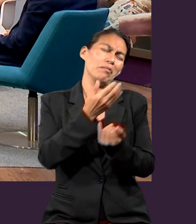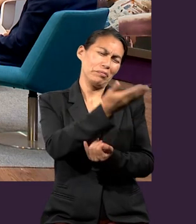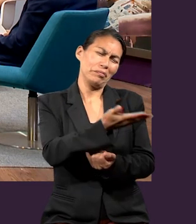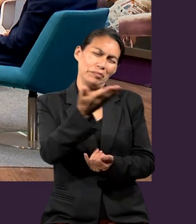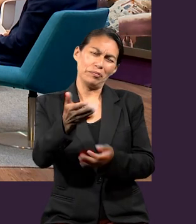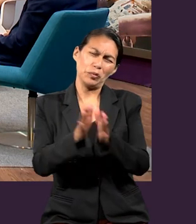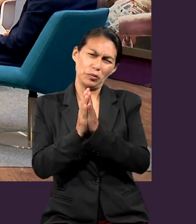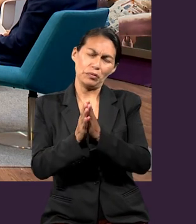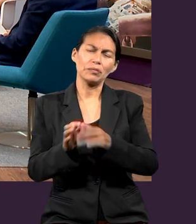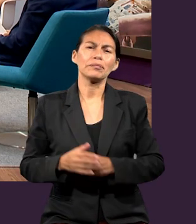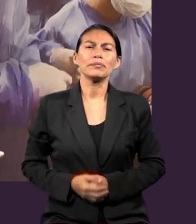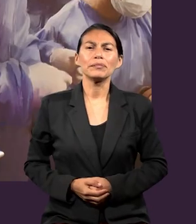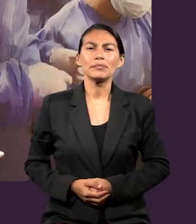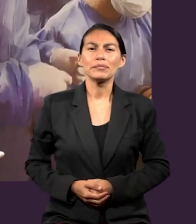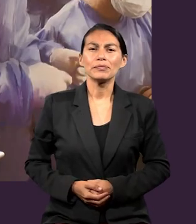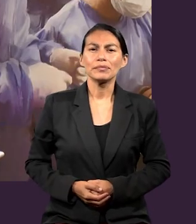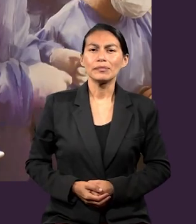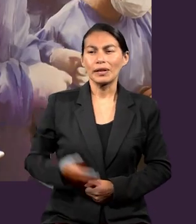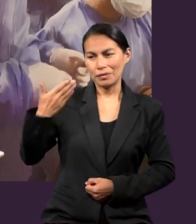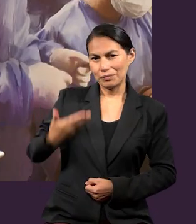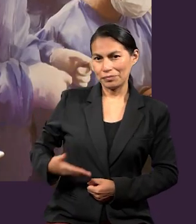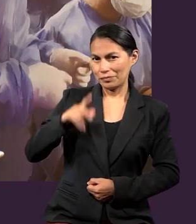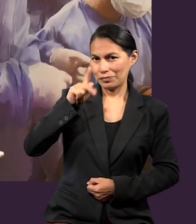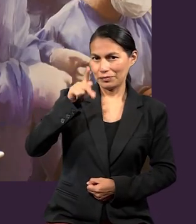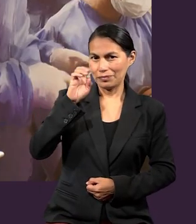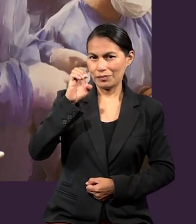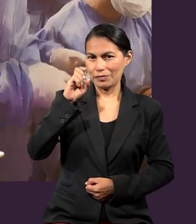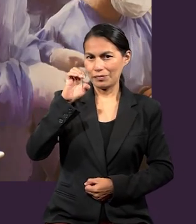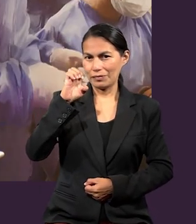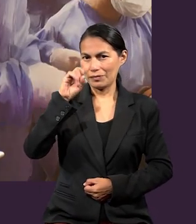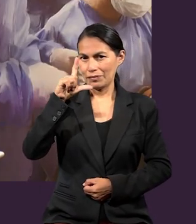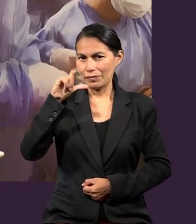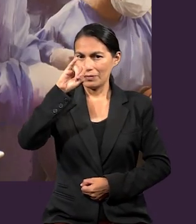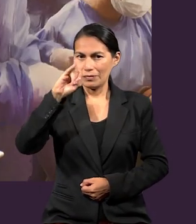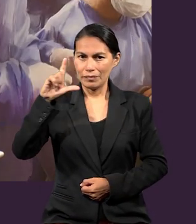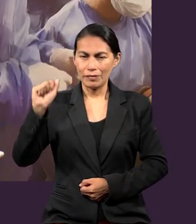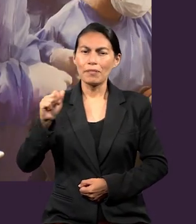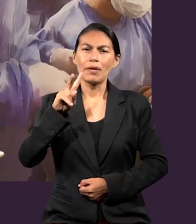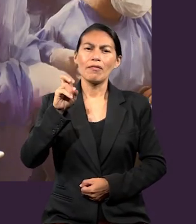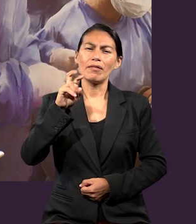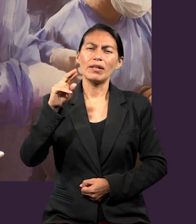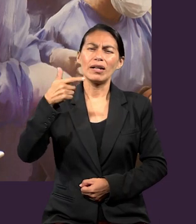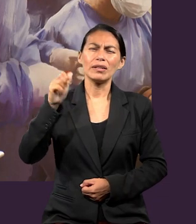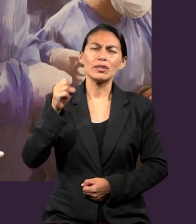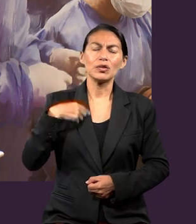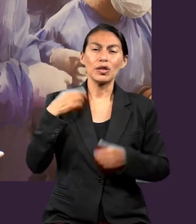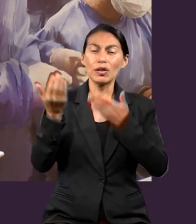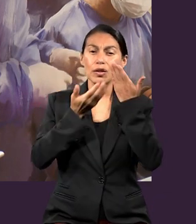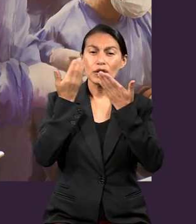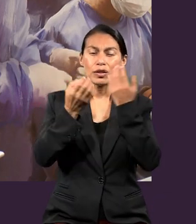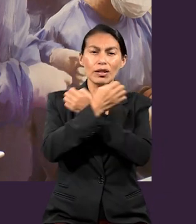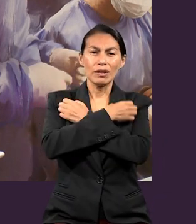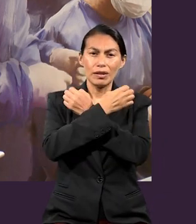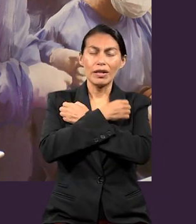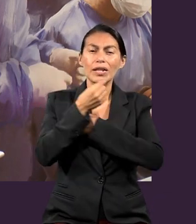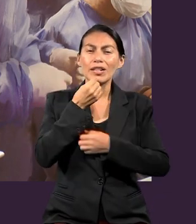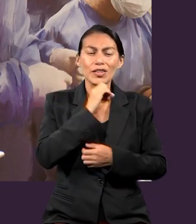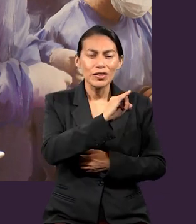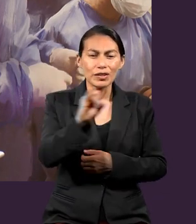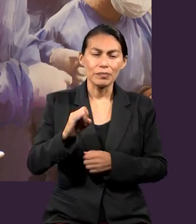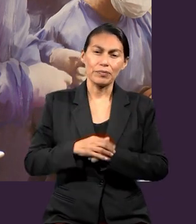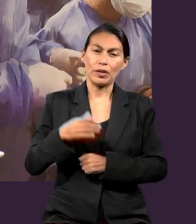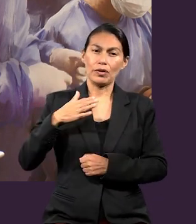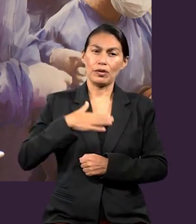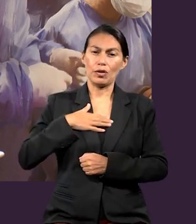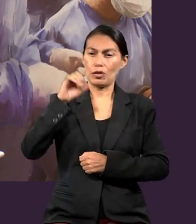se presenten a continuación. Mi nombre es Keila Vargas, soy estudiante de la carrera de educación preescolar y fungo como